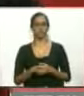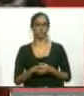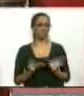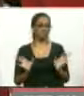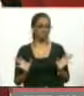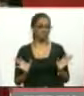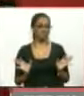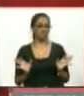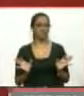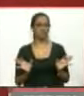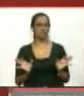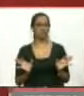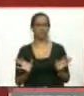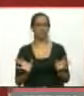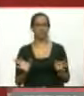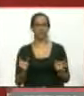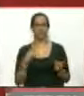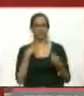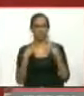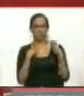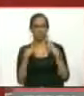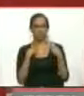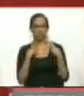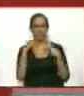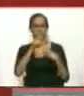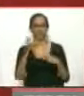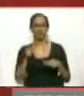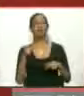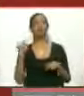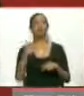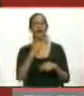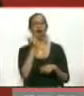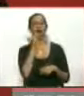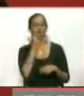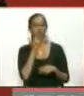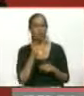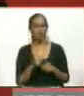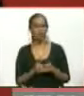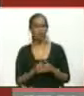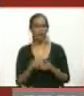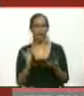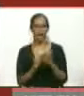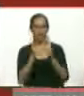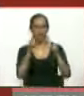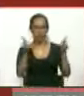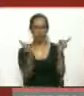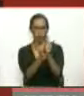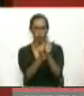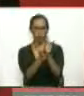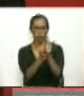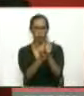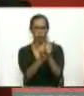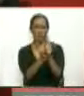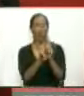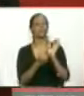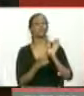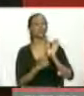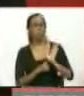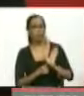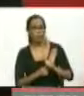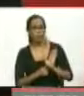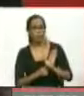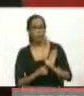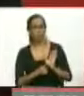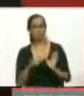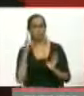descuartizado horas el bolsillo al venezolano pero también los transportistas usan hasta ahí lo dejo como el ejemplo sé